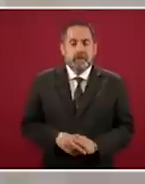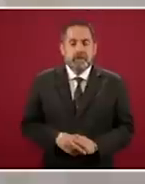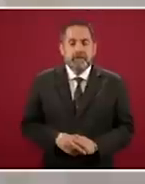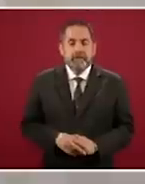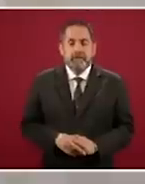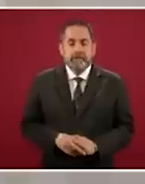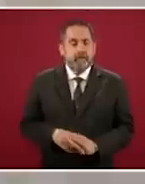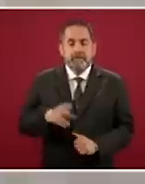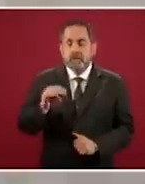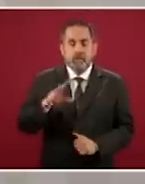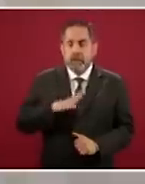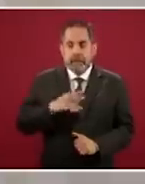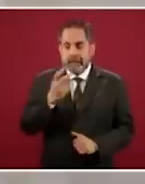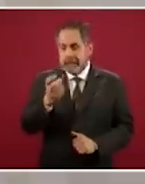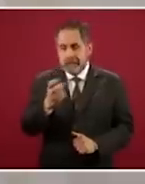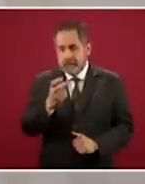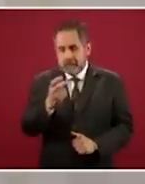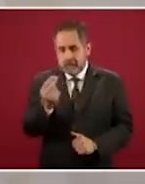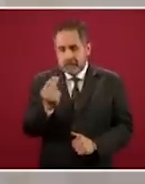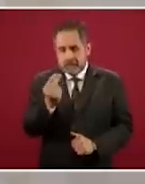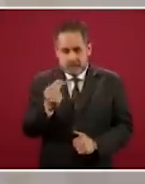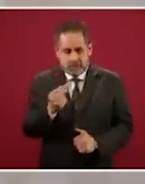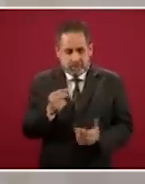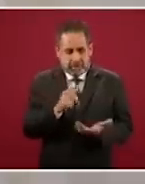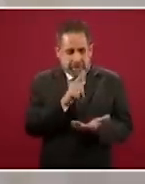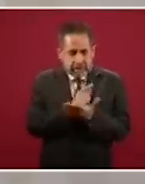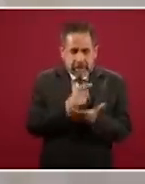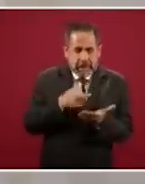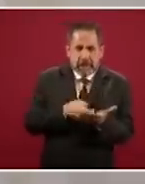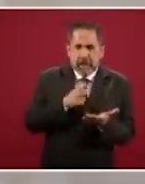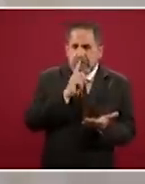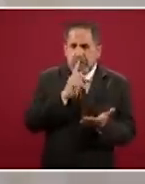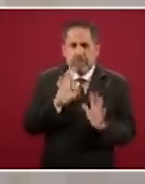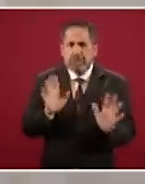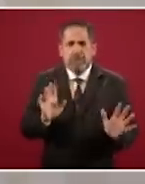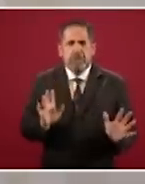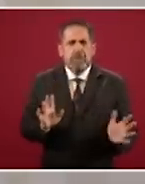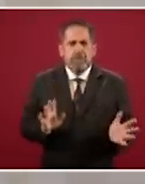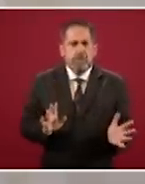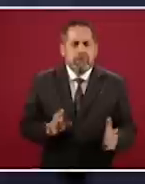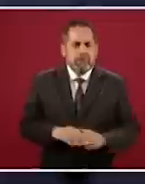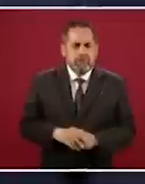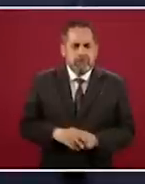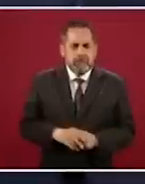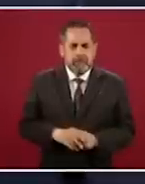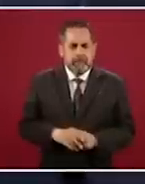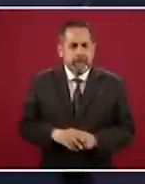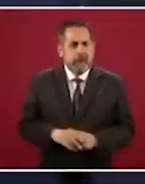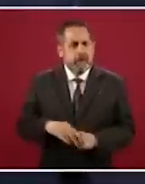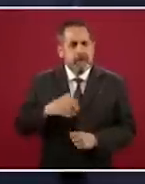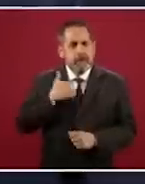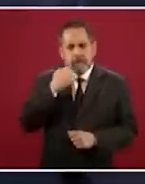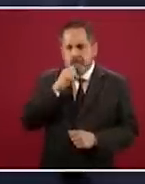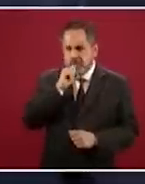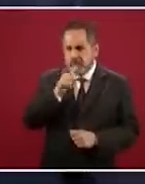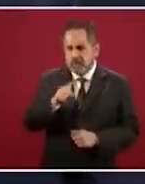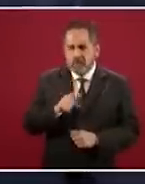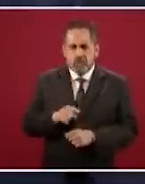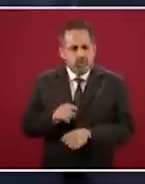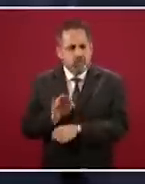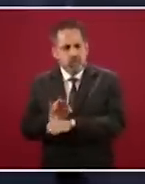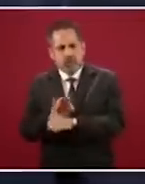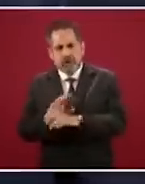no tenemos por qué hacerlo legalmente, y queremos también